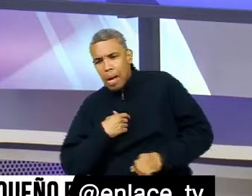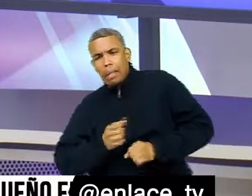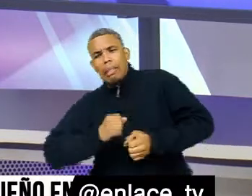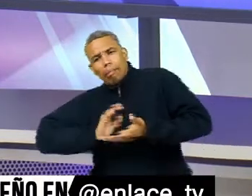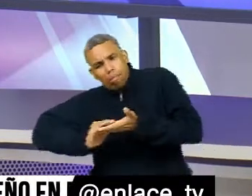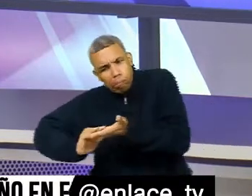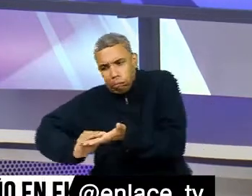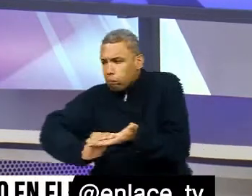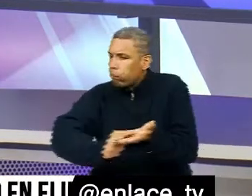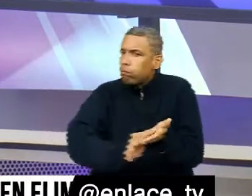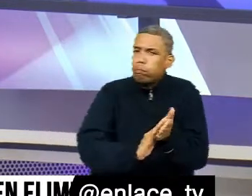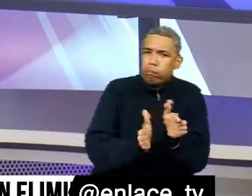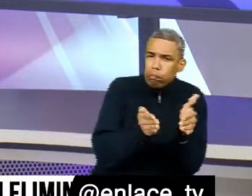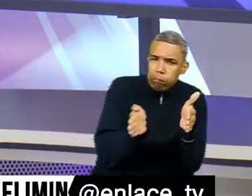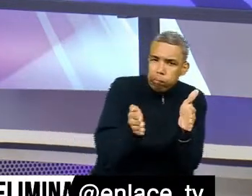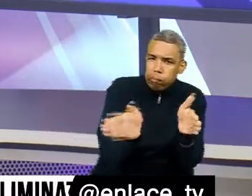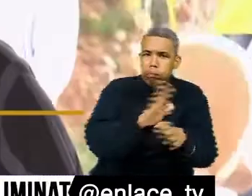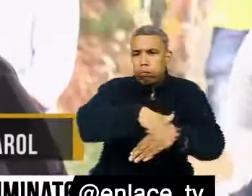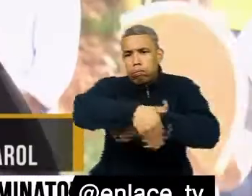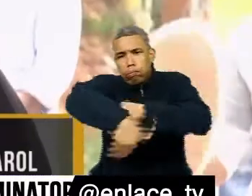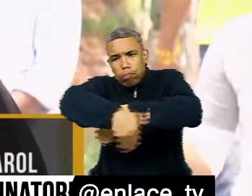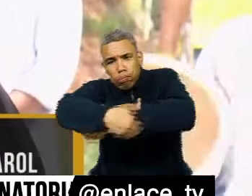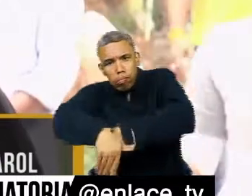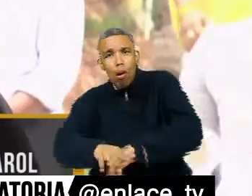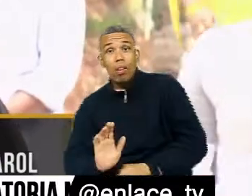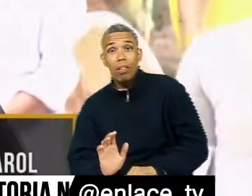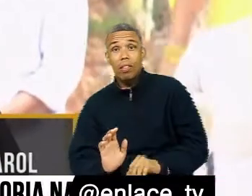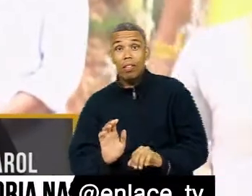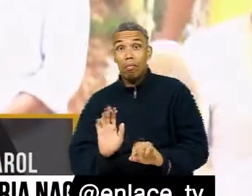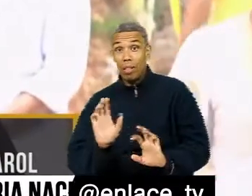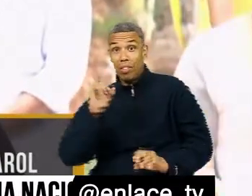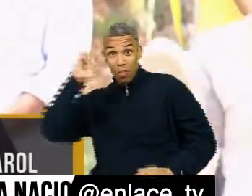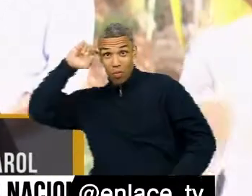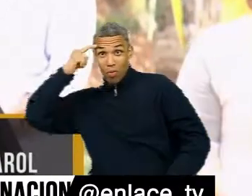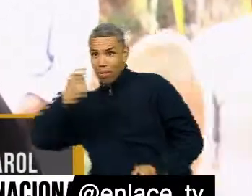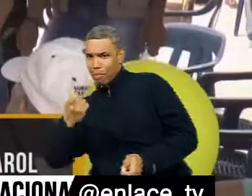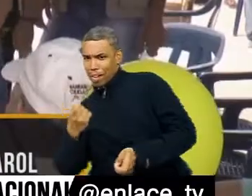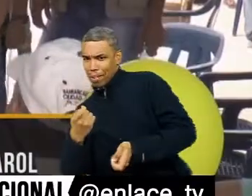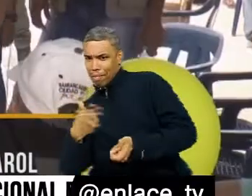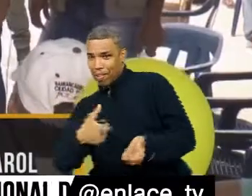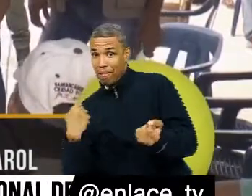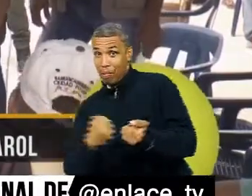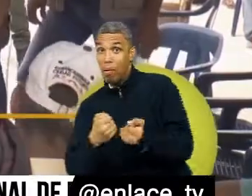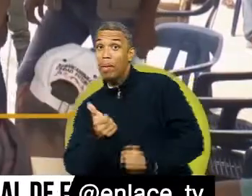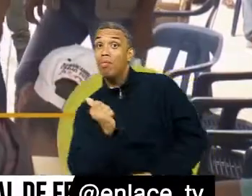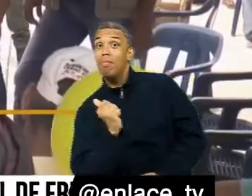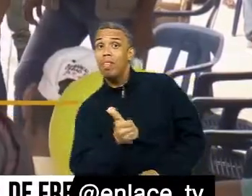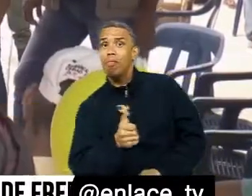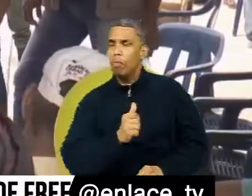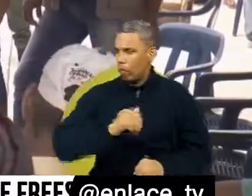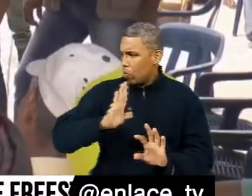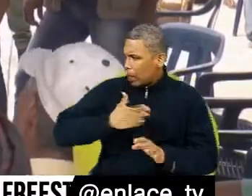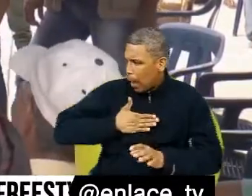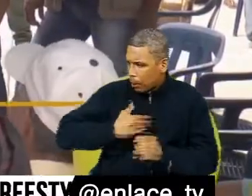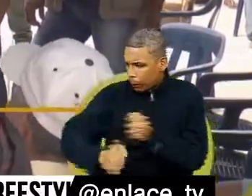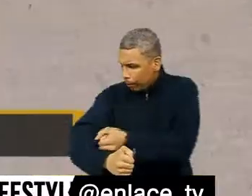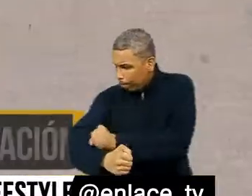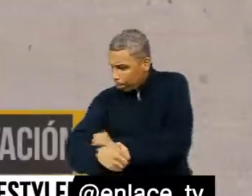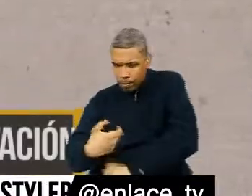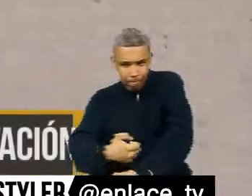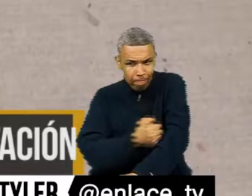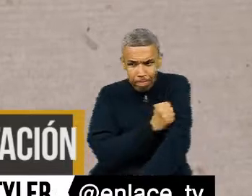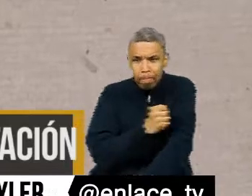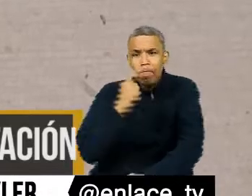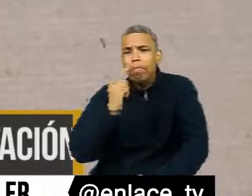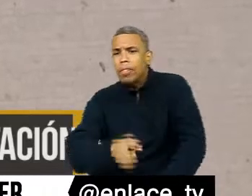el 2017. De esta manera fueron inauguradas las obras de pavimentación de este sector de la Comuna 3 de la ciudad. En